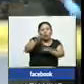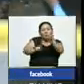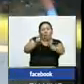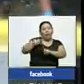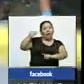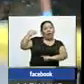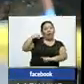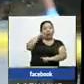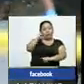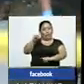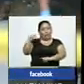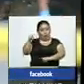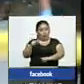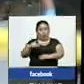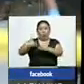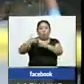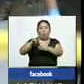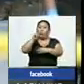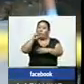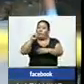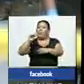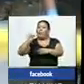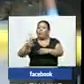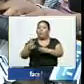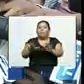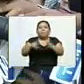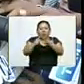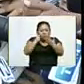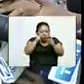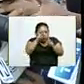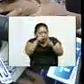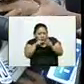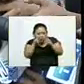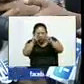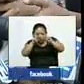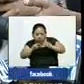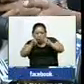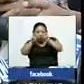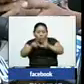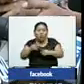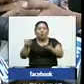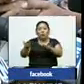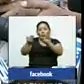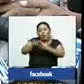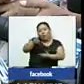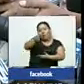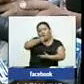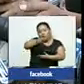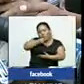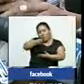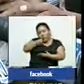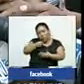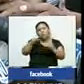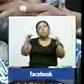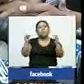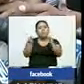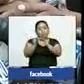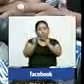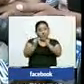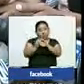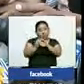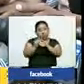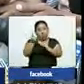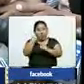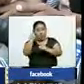y Gilberto Soto en 2004. Para revisar cómo van estos casos, nos van a informar y además de eso lo vamos a trasladar a nivel